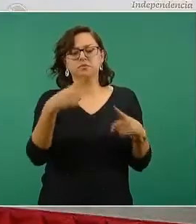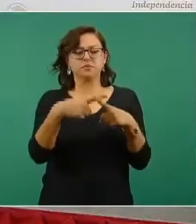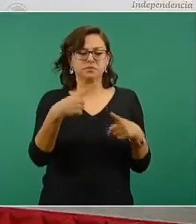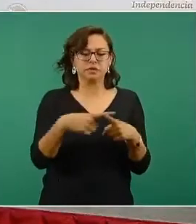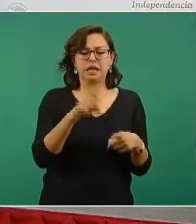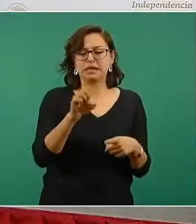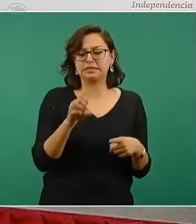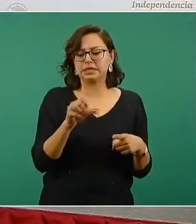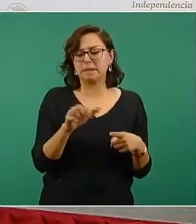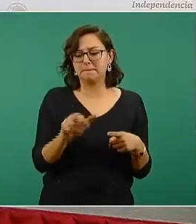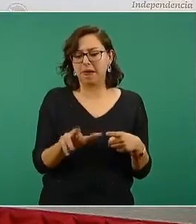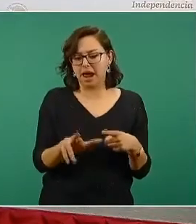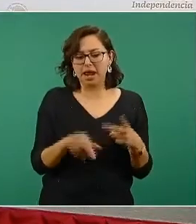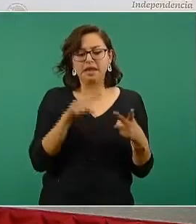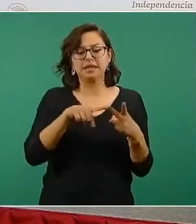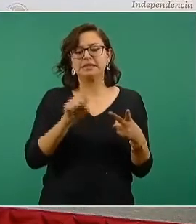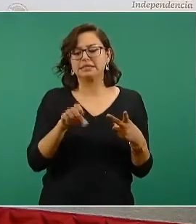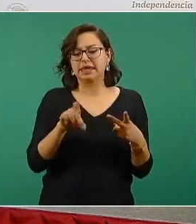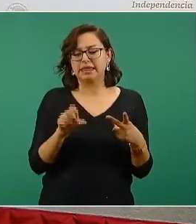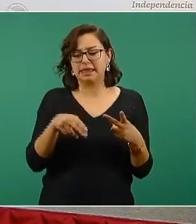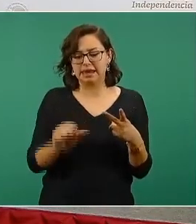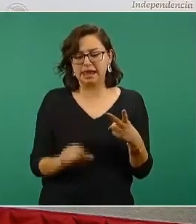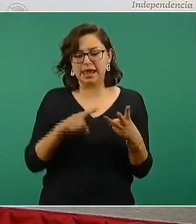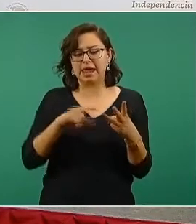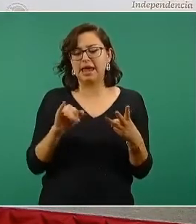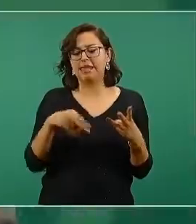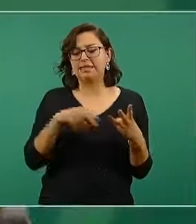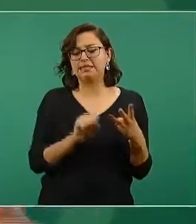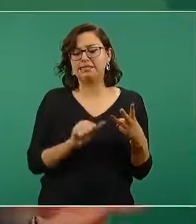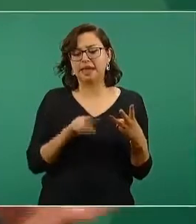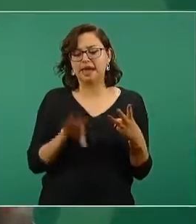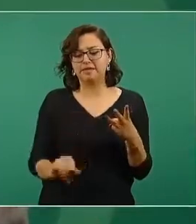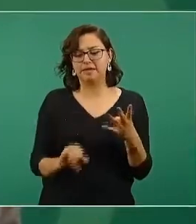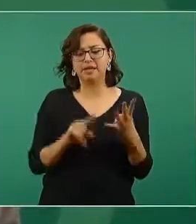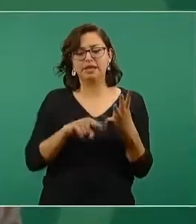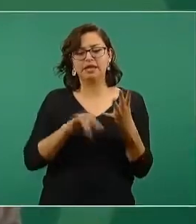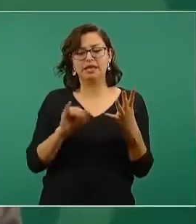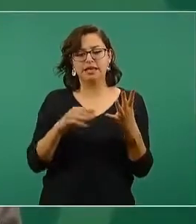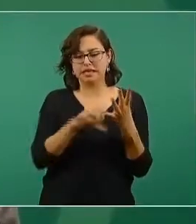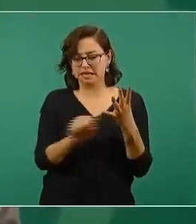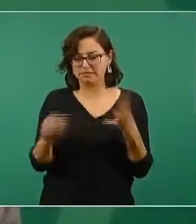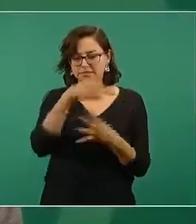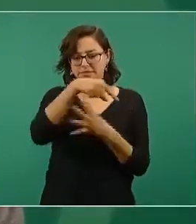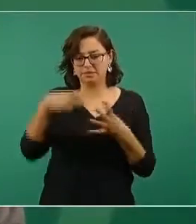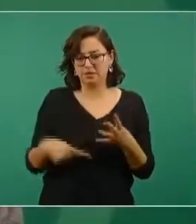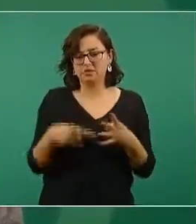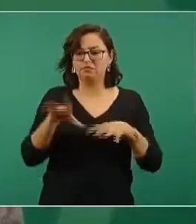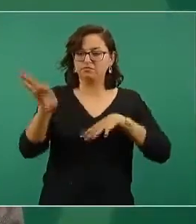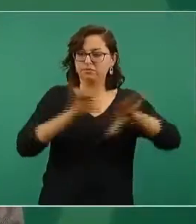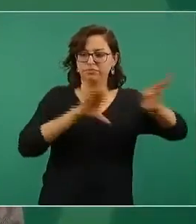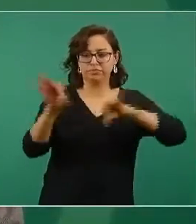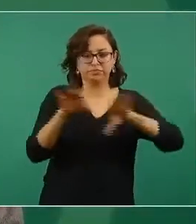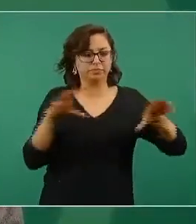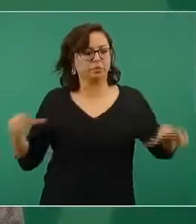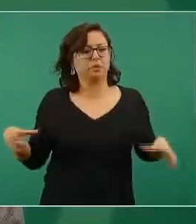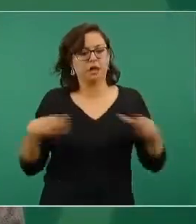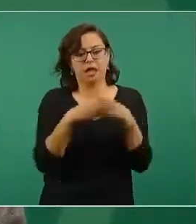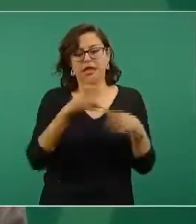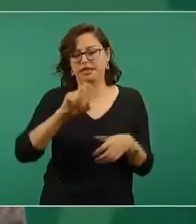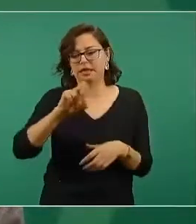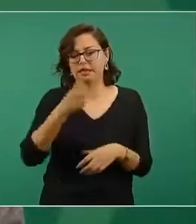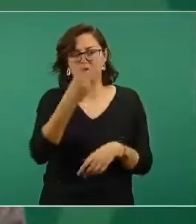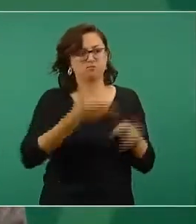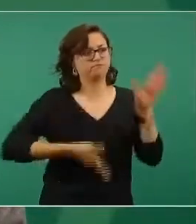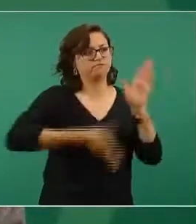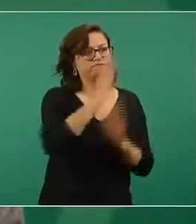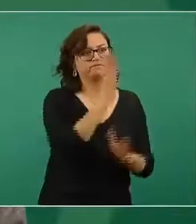CEMAR, SEDENA, INSABI y el IMSS, ¿no?, que han cubierto las 32 enlaces. Y este